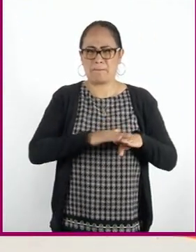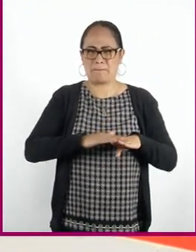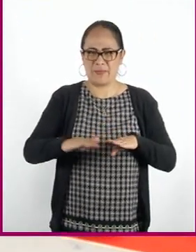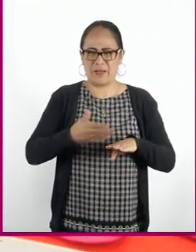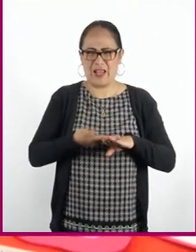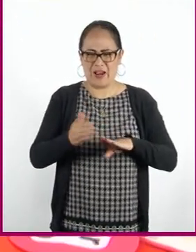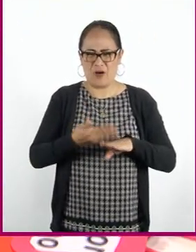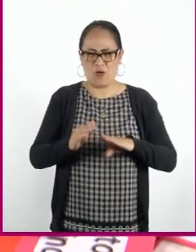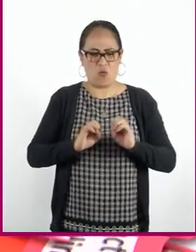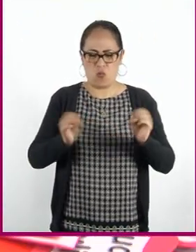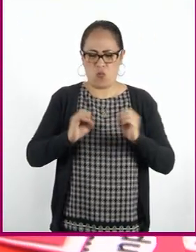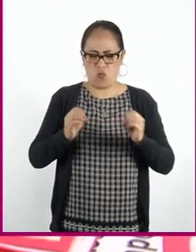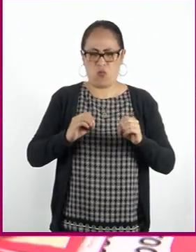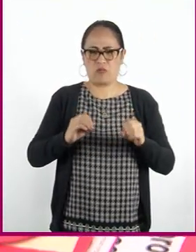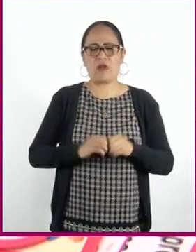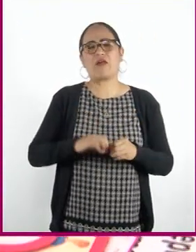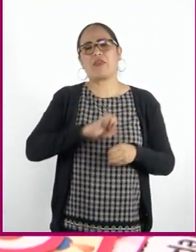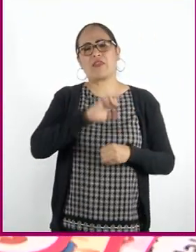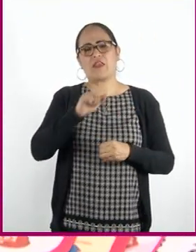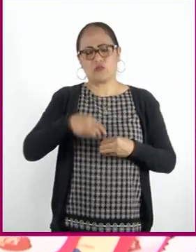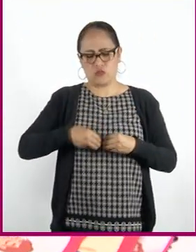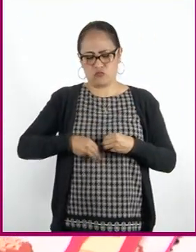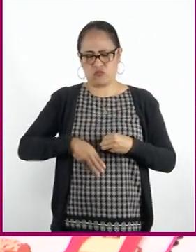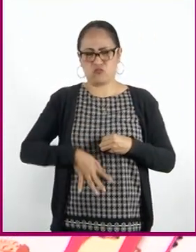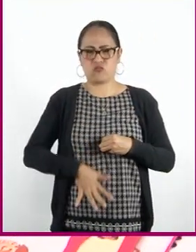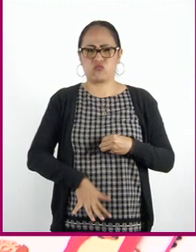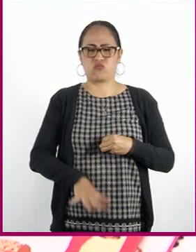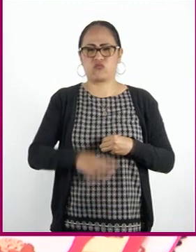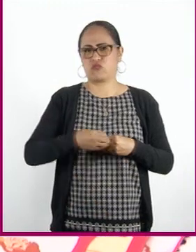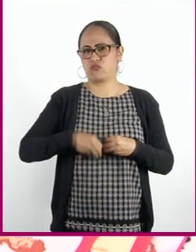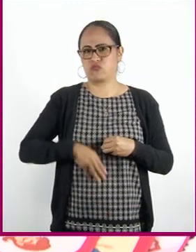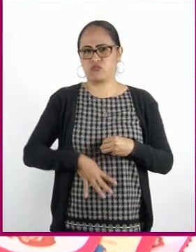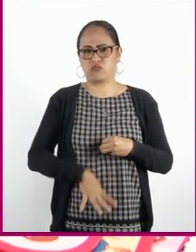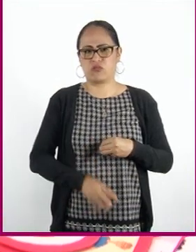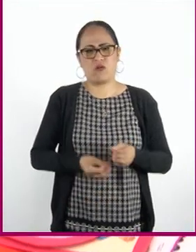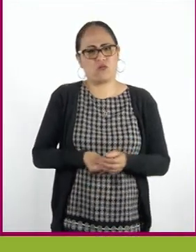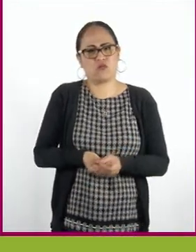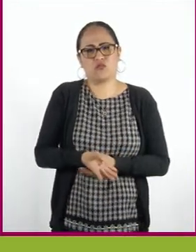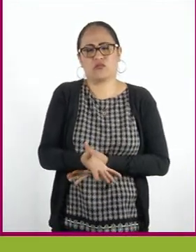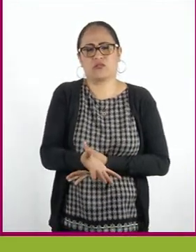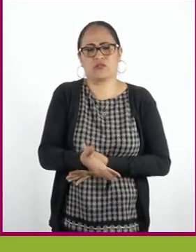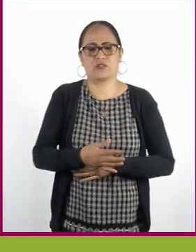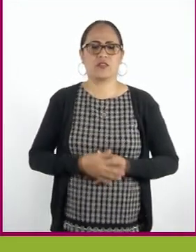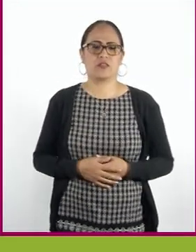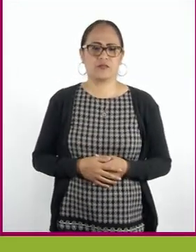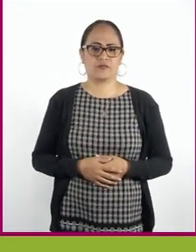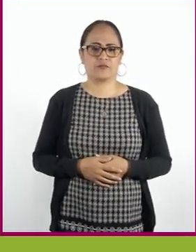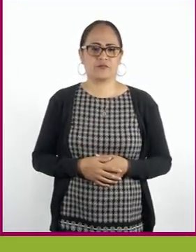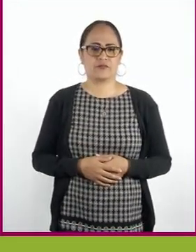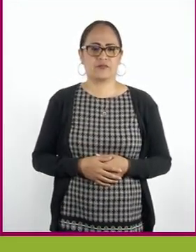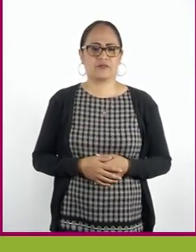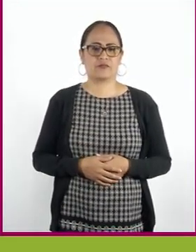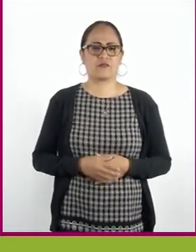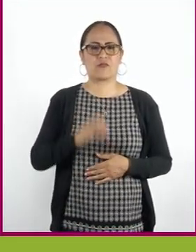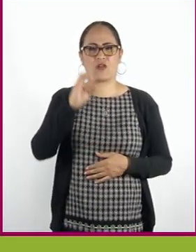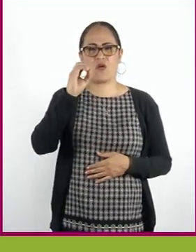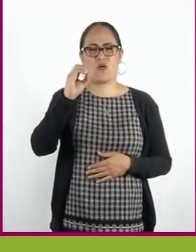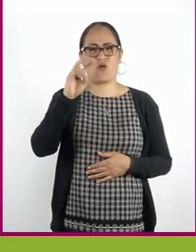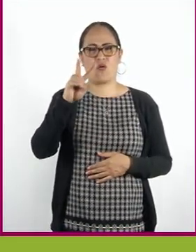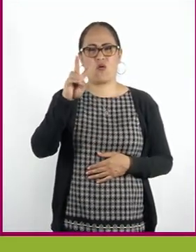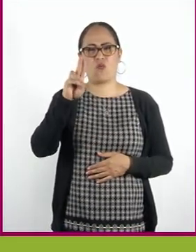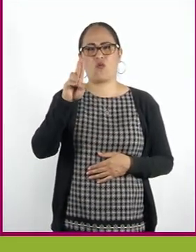endometrio empieza a desprenderse, a desintegrarse y por último es expulsado junto con el óvulo